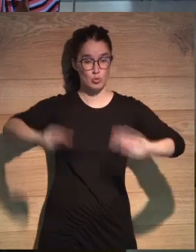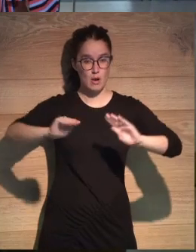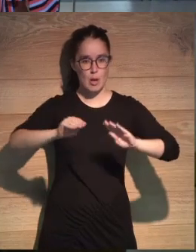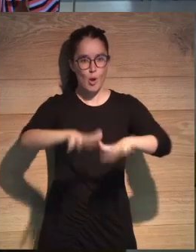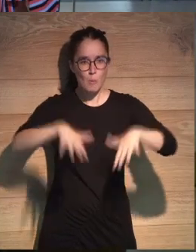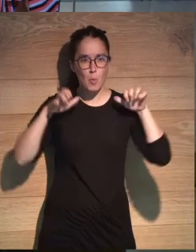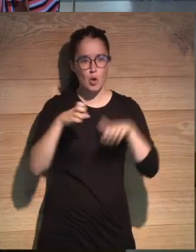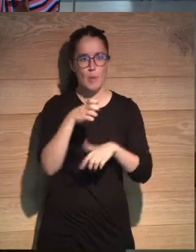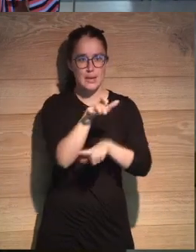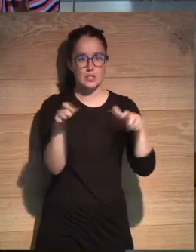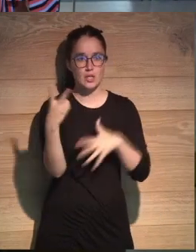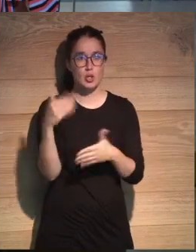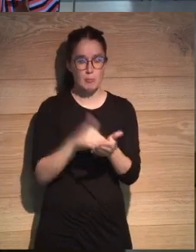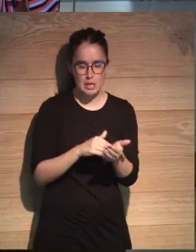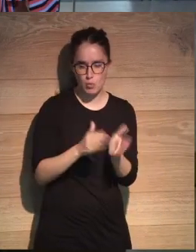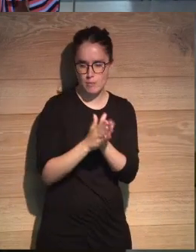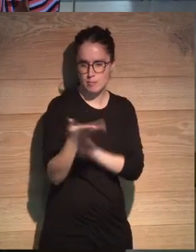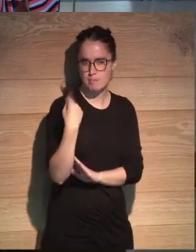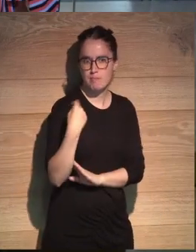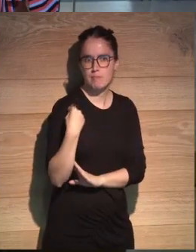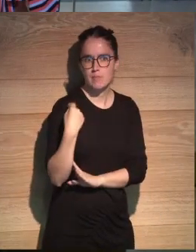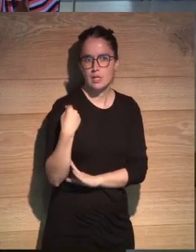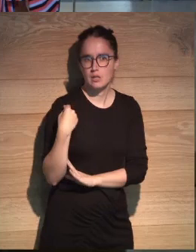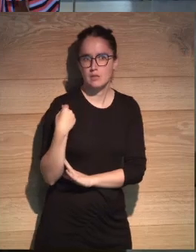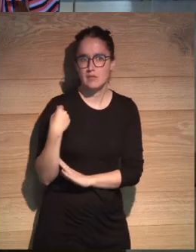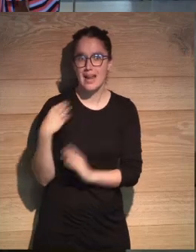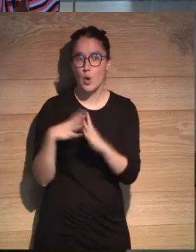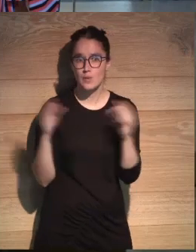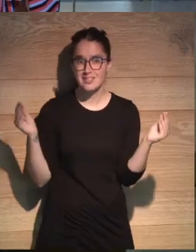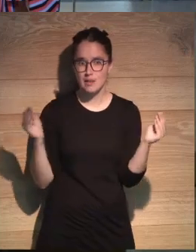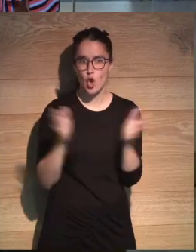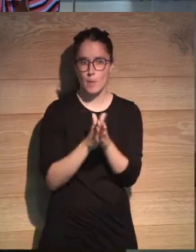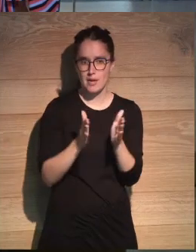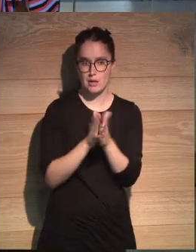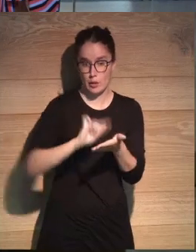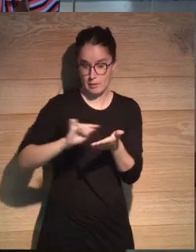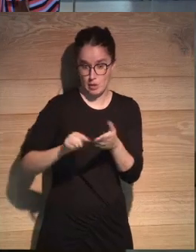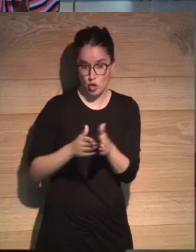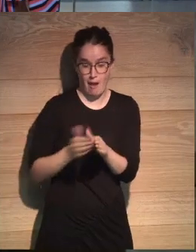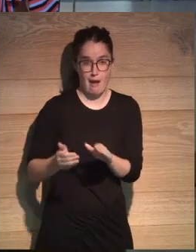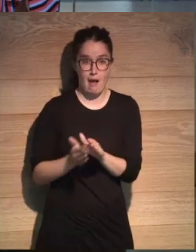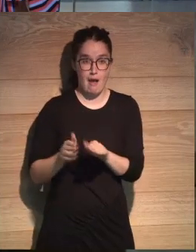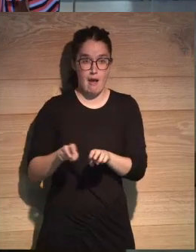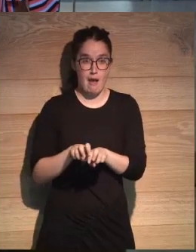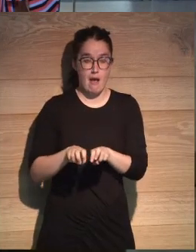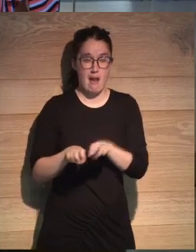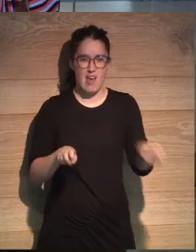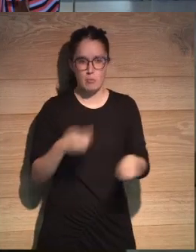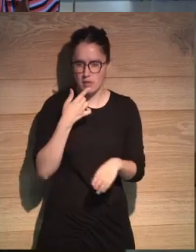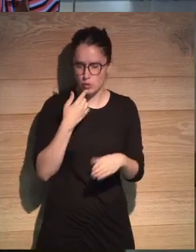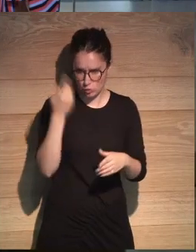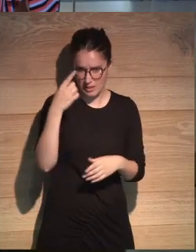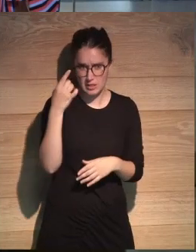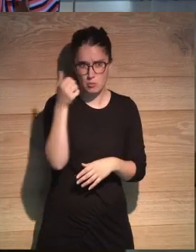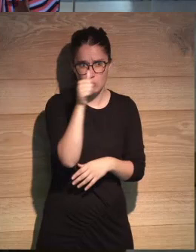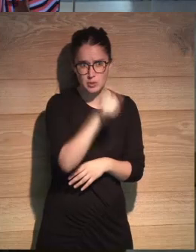día un compañero me decía, oye, ¿tú sabes algo de...? Un compañero mío de la facultad, compañero del despacho al lado, ¿tú sabes algo de esto que va a haber en Bilbao la semana